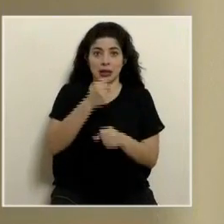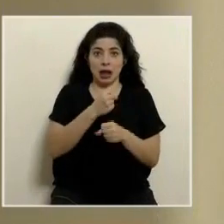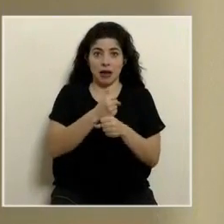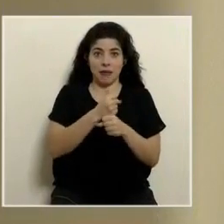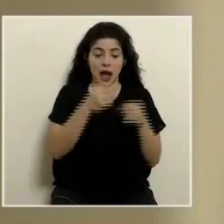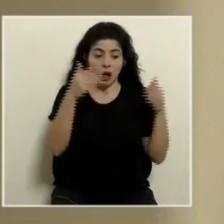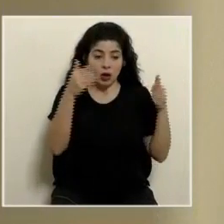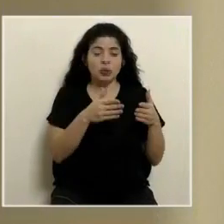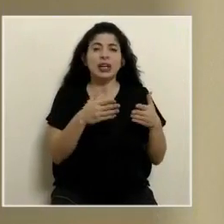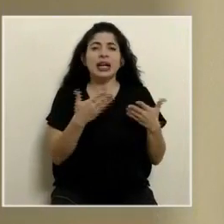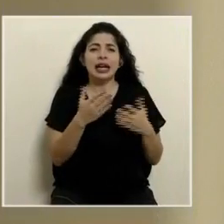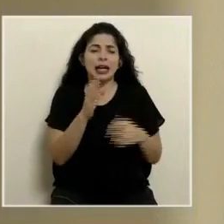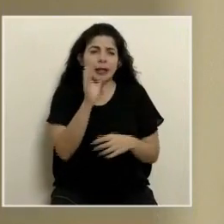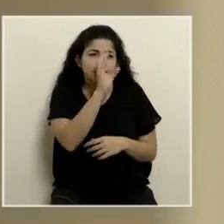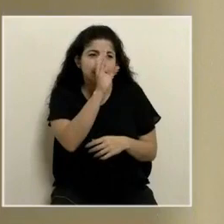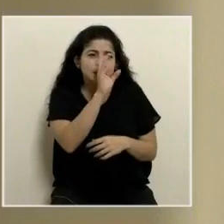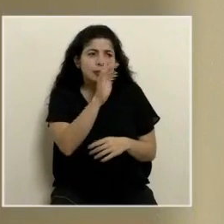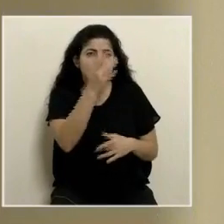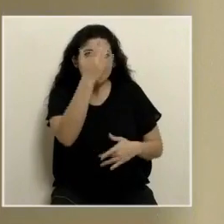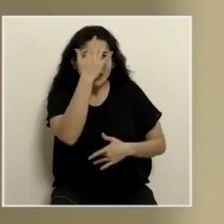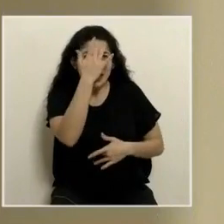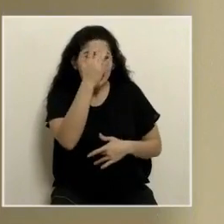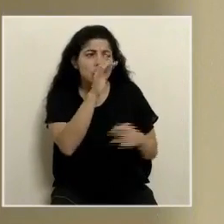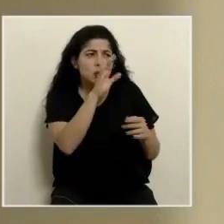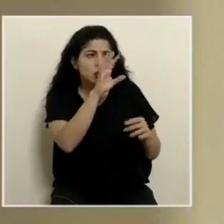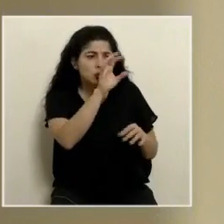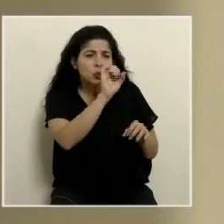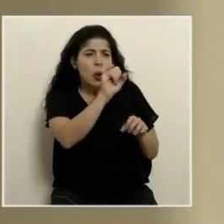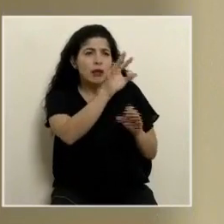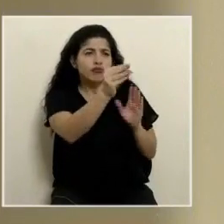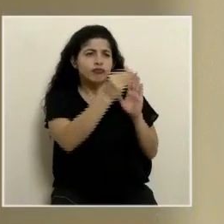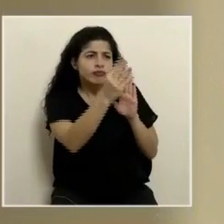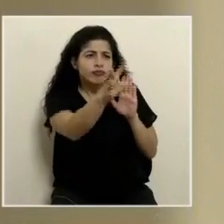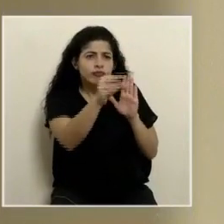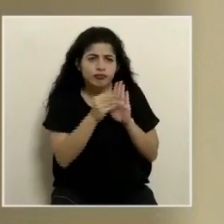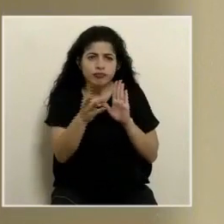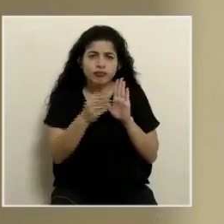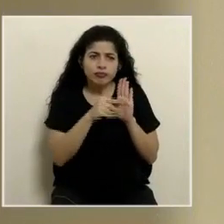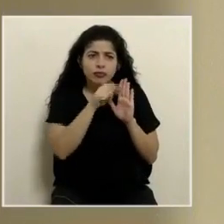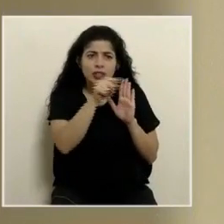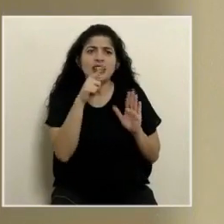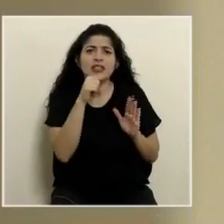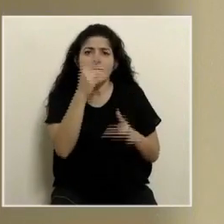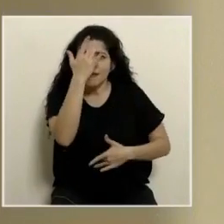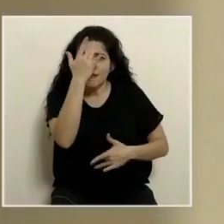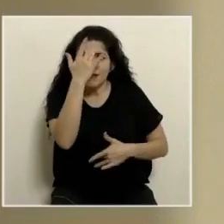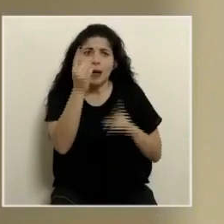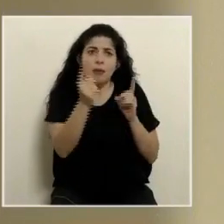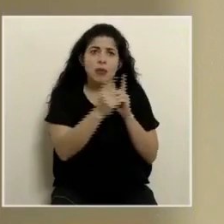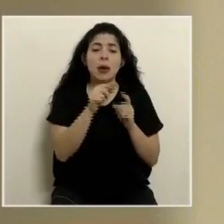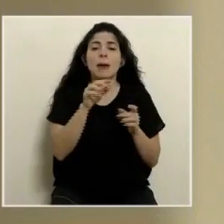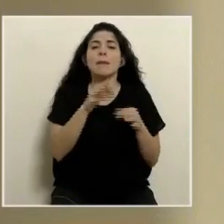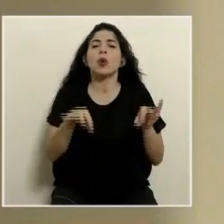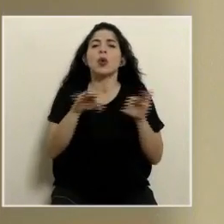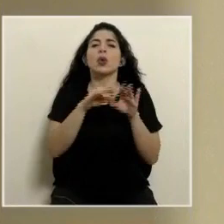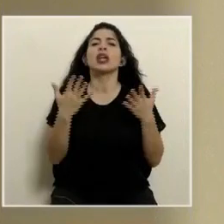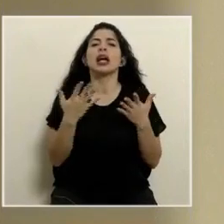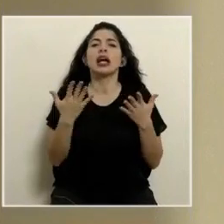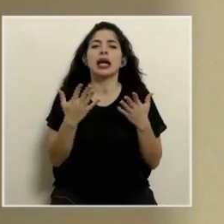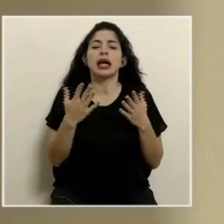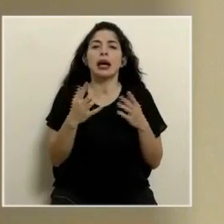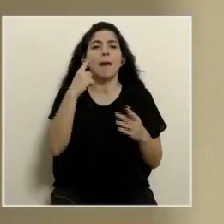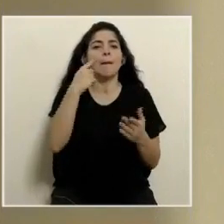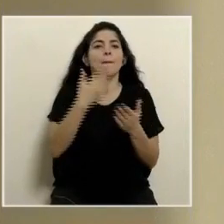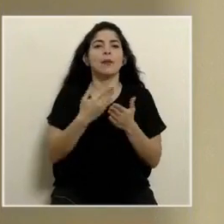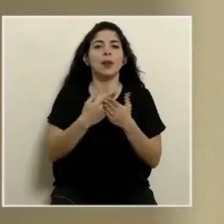en detección y aislamiento de casos, una de las cosas más importantes tiene que ver con el testeo, y